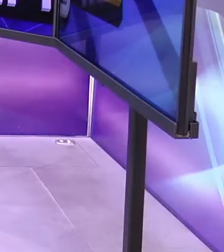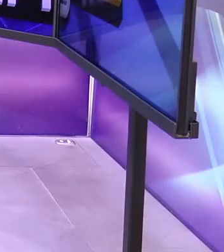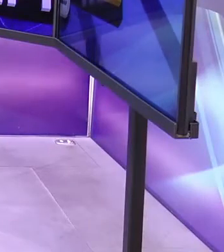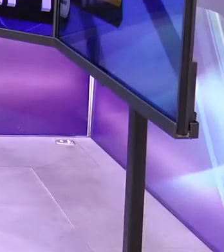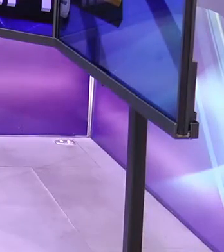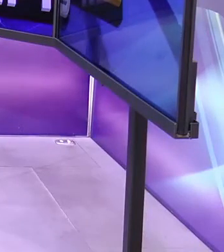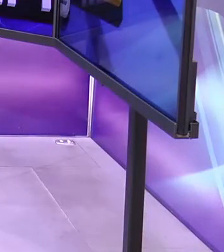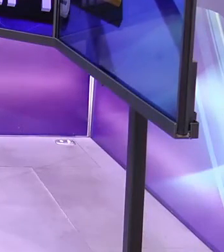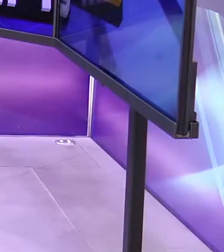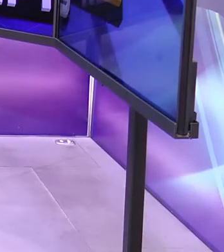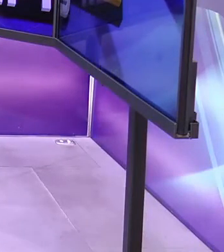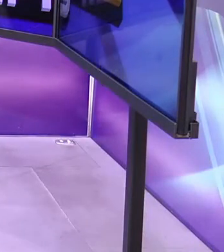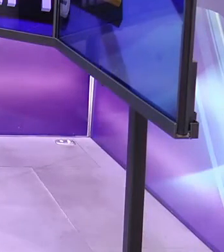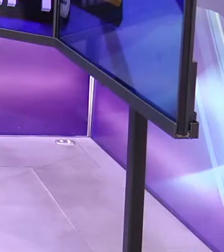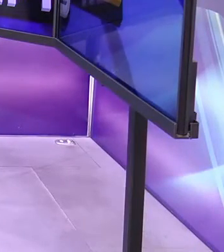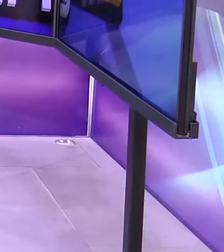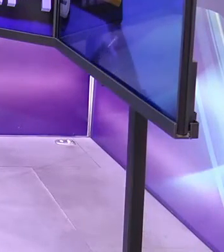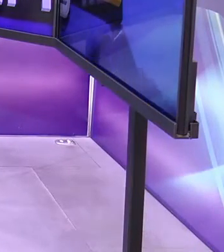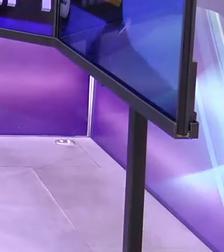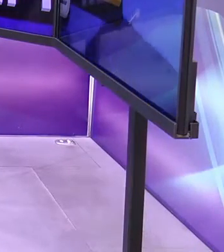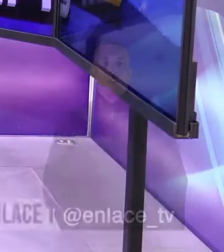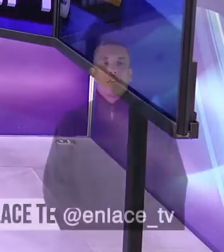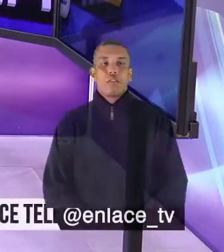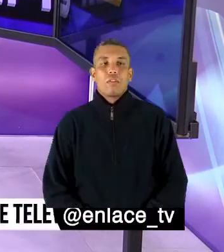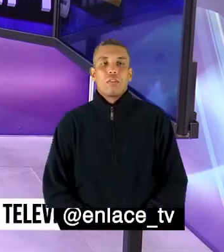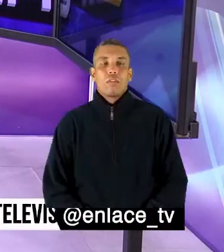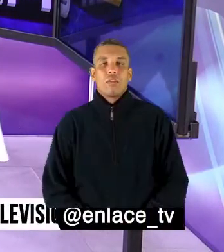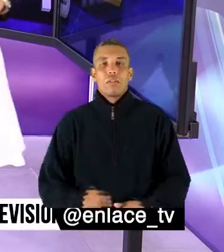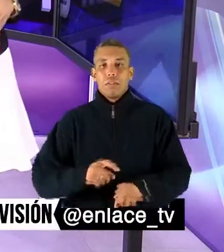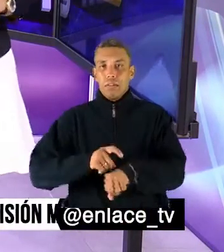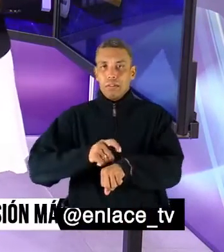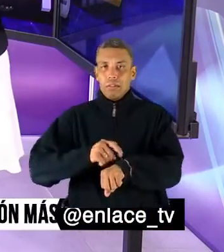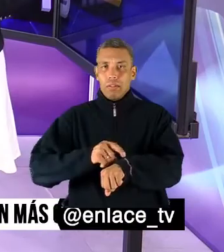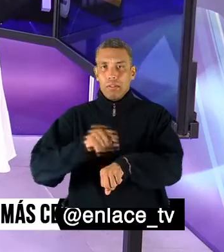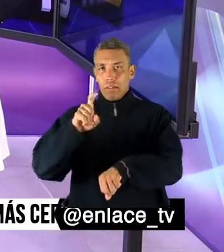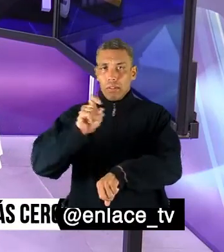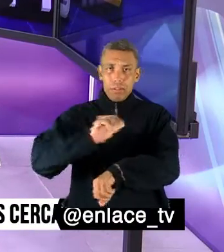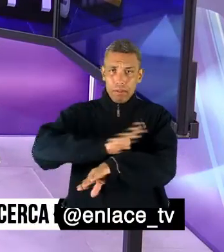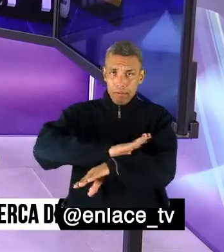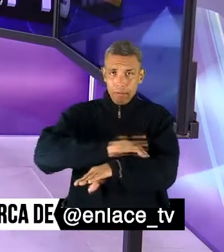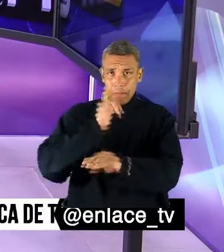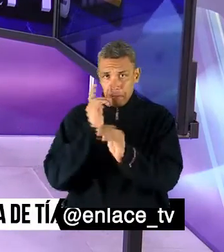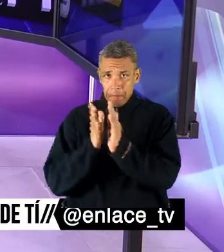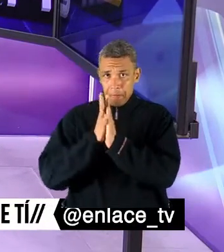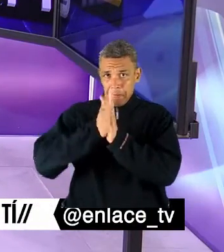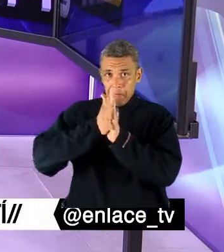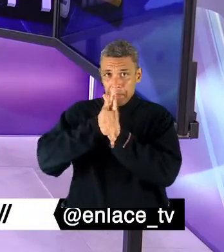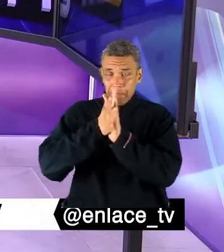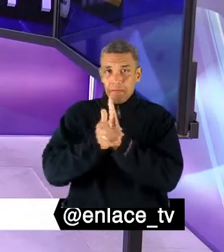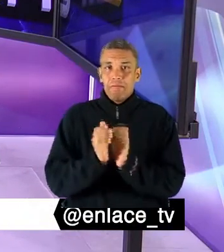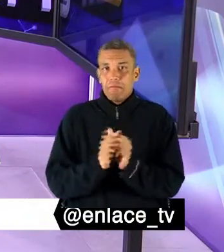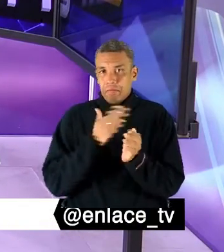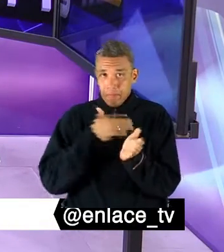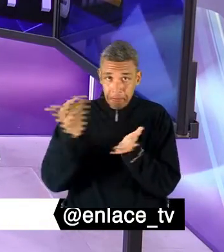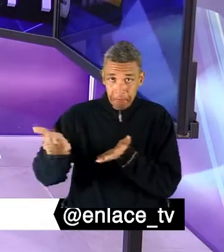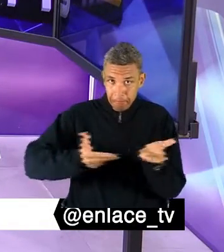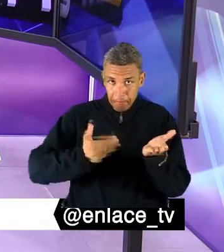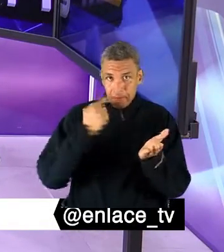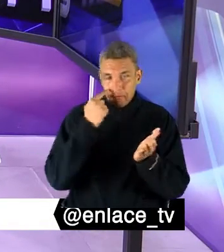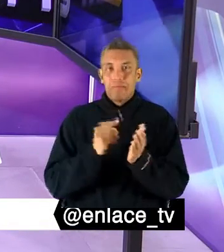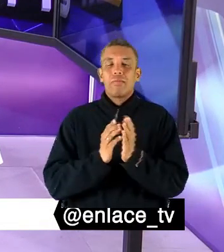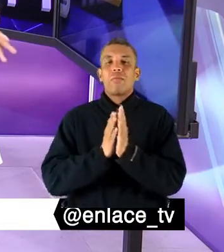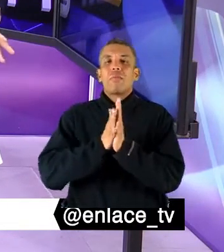6 en punto de la tarde y es momento de que ustedes conozcan la información más importante que se registra en Barranca Bermeja y la región del Magdalena Medio. Bienvenidos, esto es